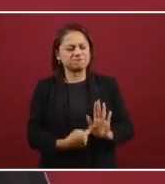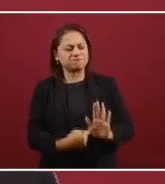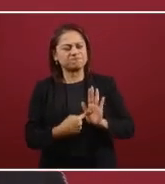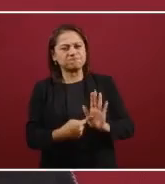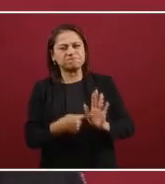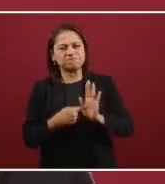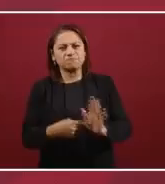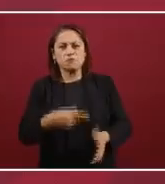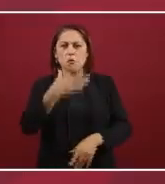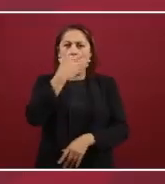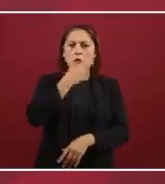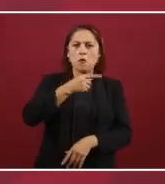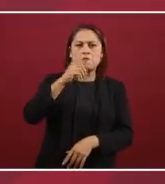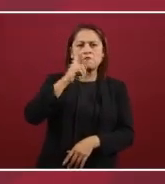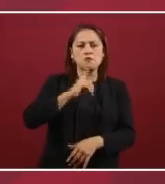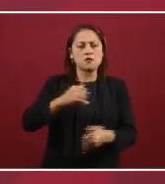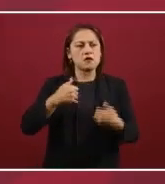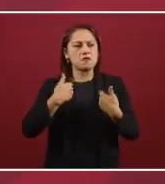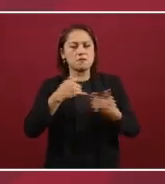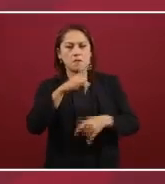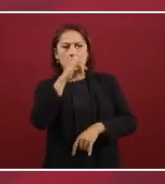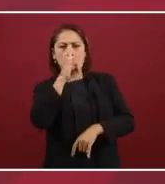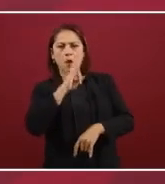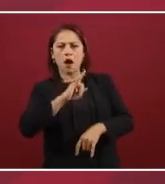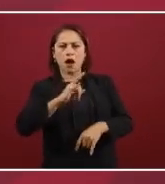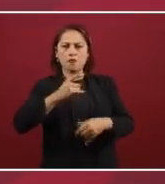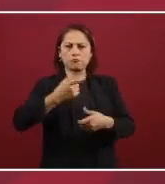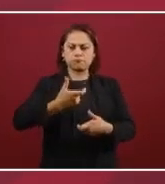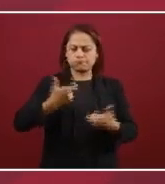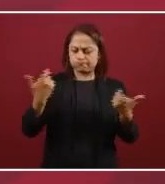hombres, mujeres guapos,